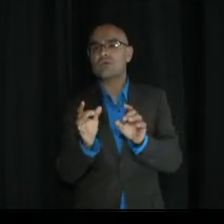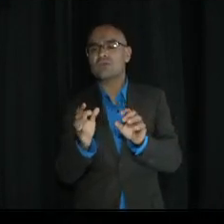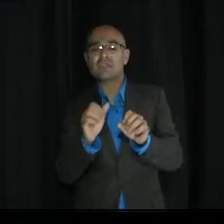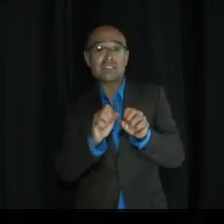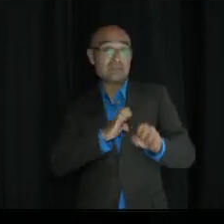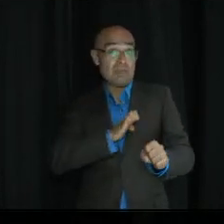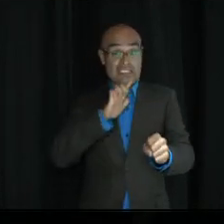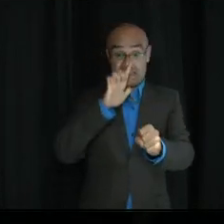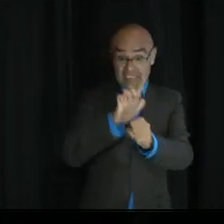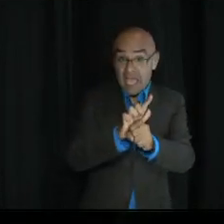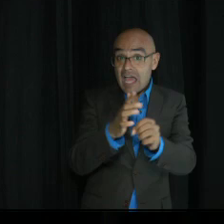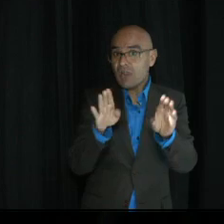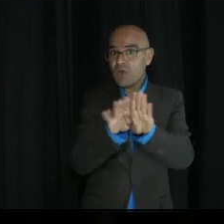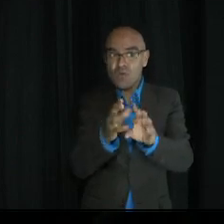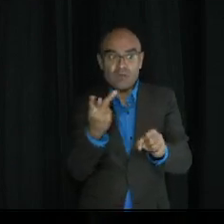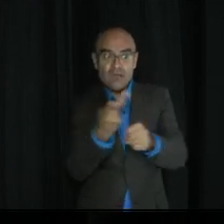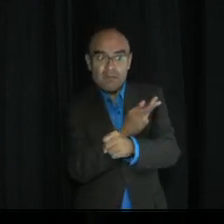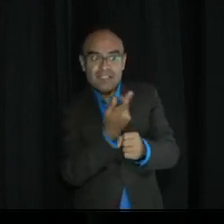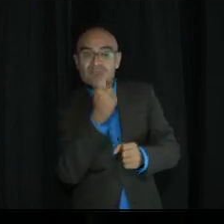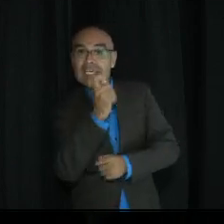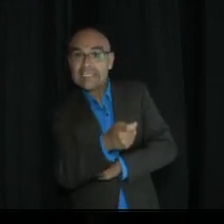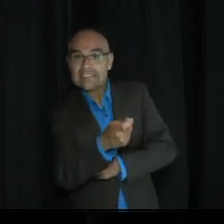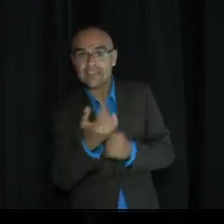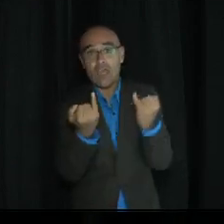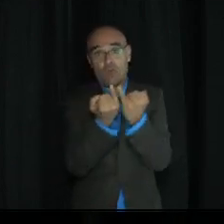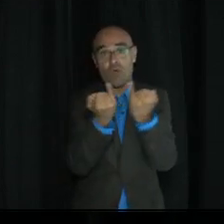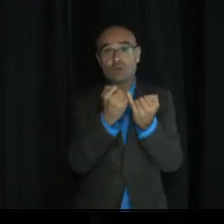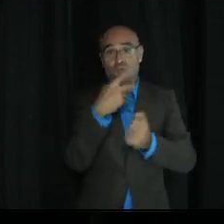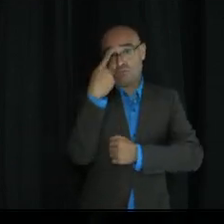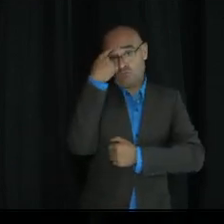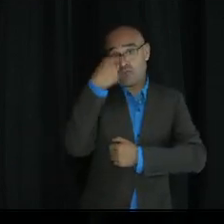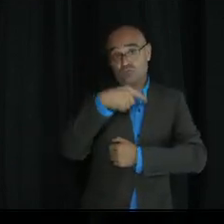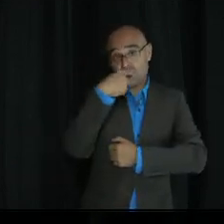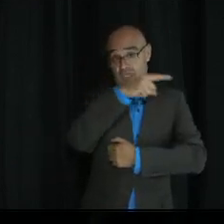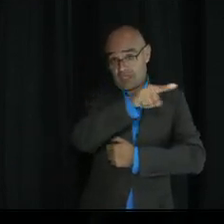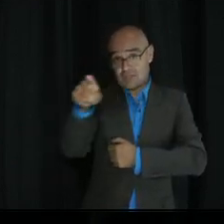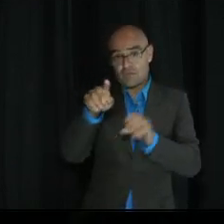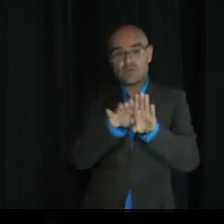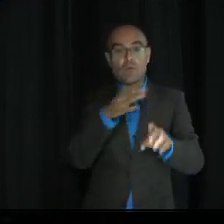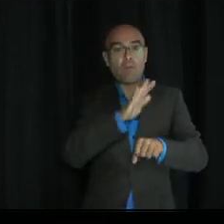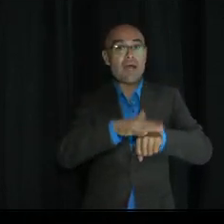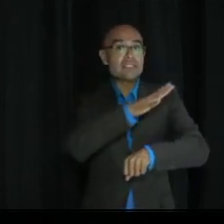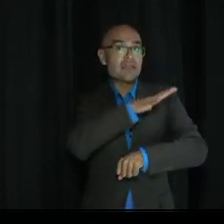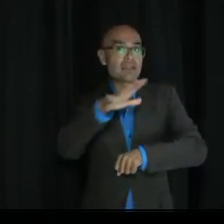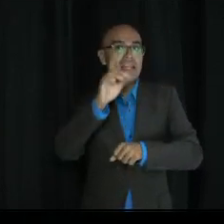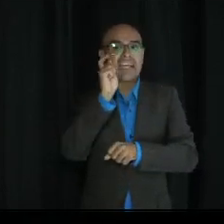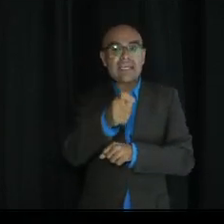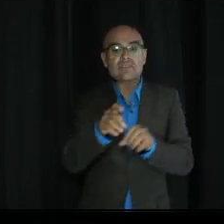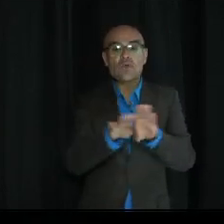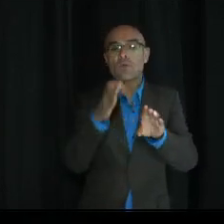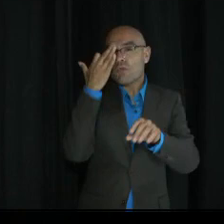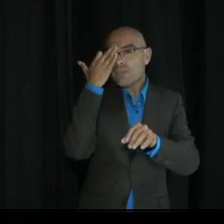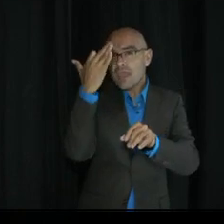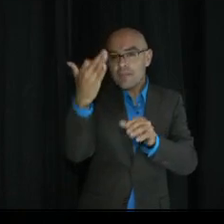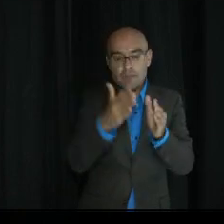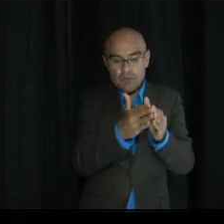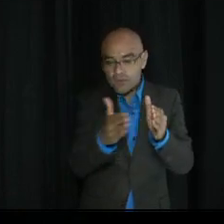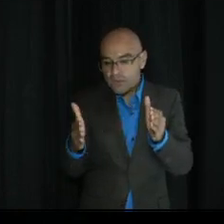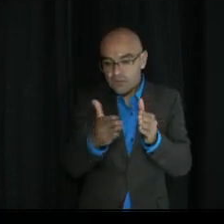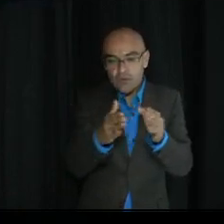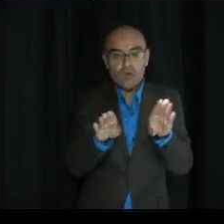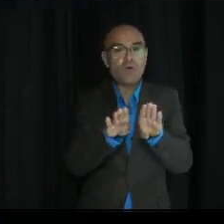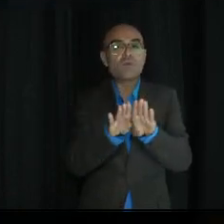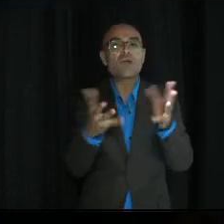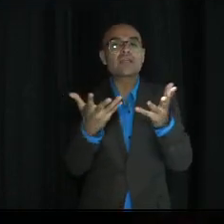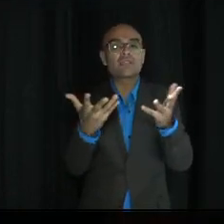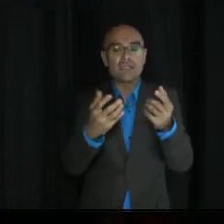especiales y para ustedes a lo mejor generales, que serían dar a conocer el tiempo en que se cometió,